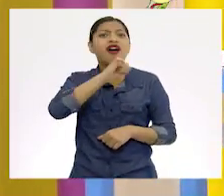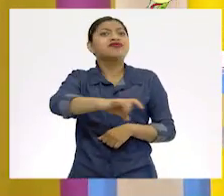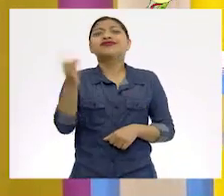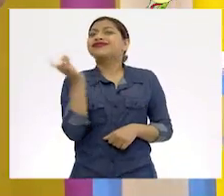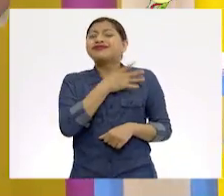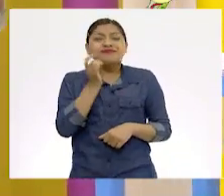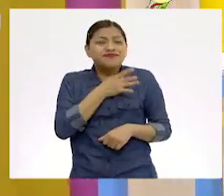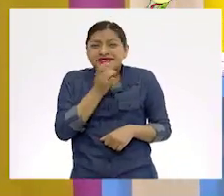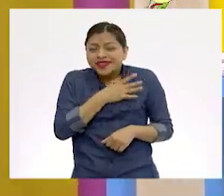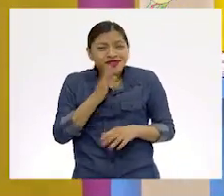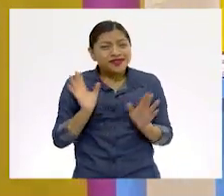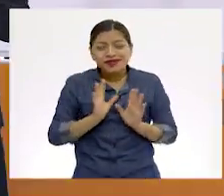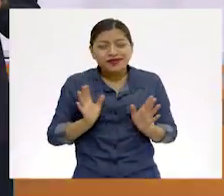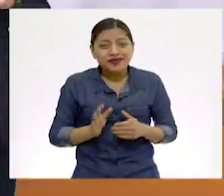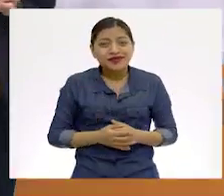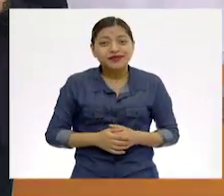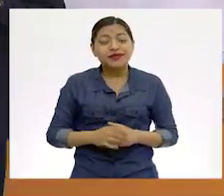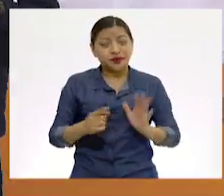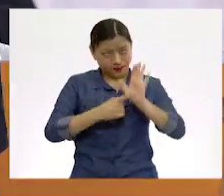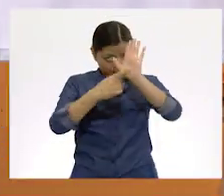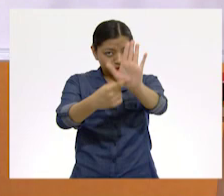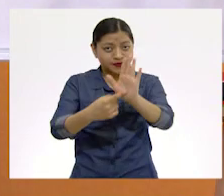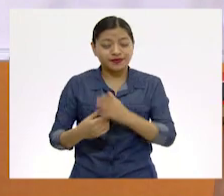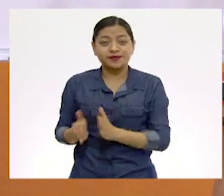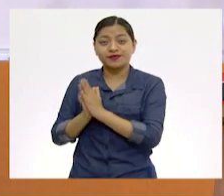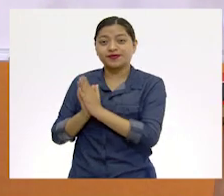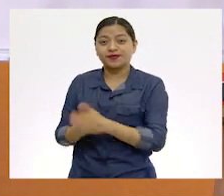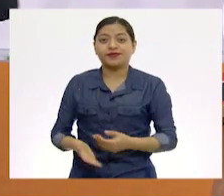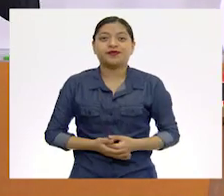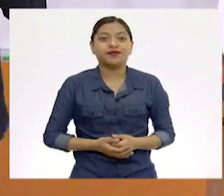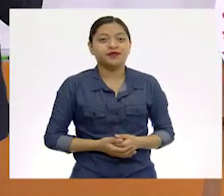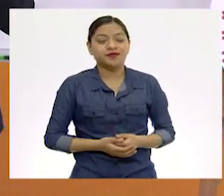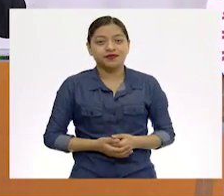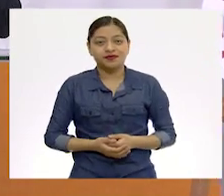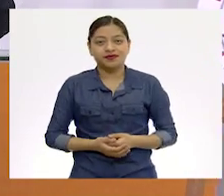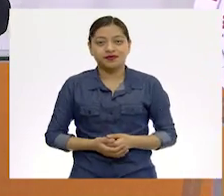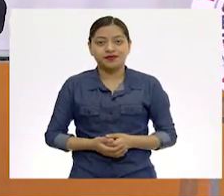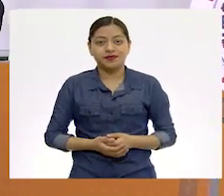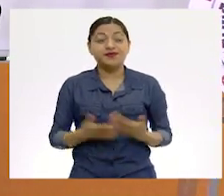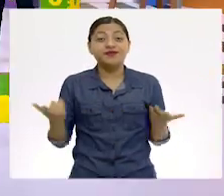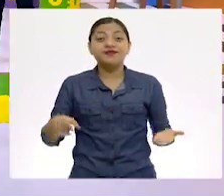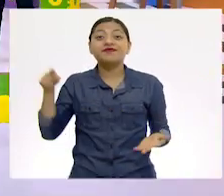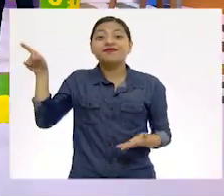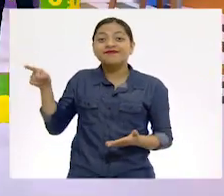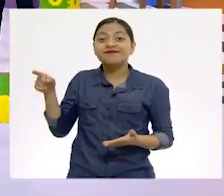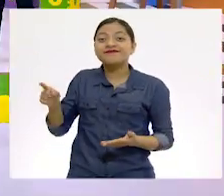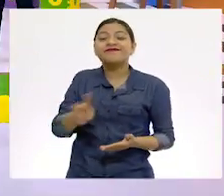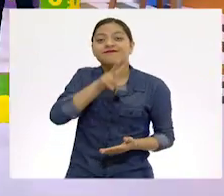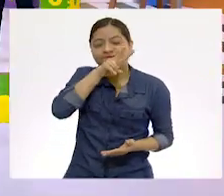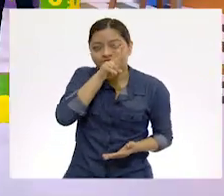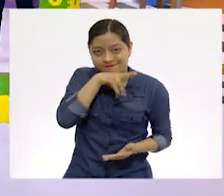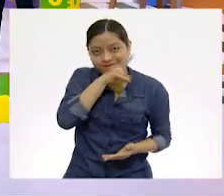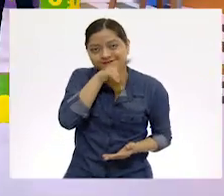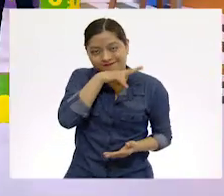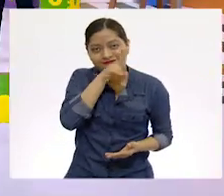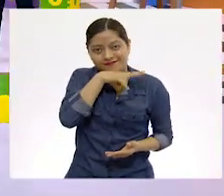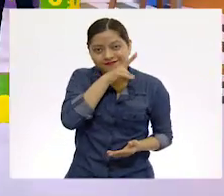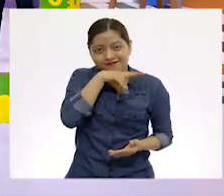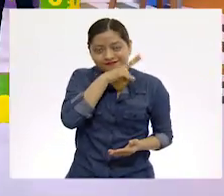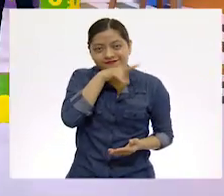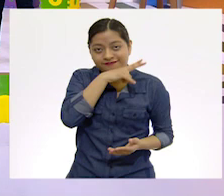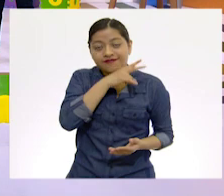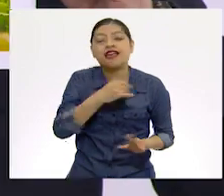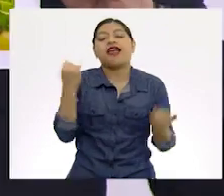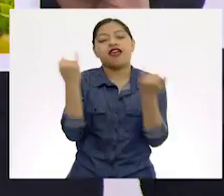miedo me dan esos, además! Enséñasela a los niños, por favor. Tenemos ahí una serpiente. Las